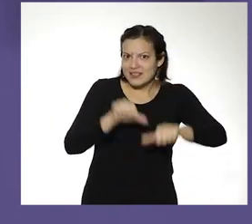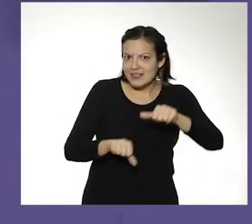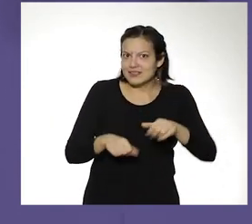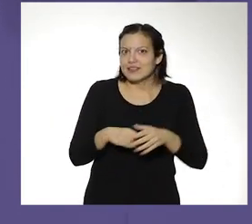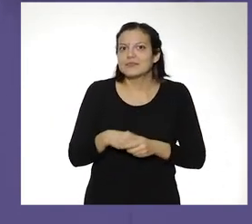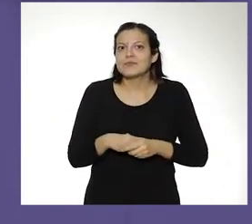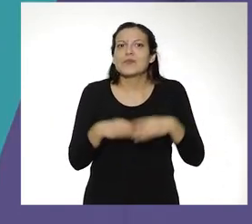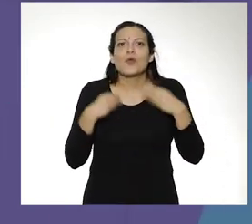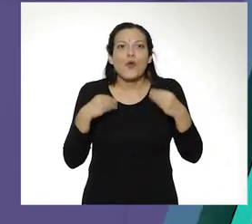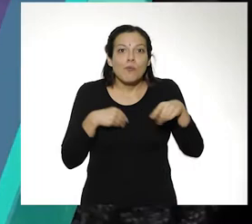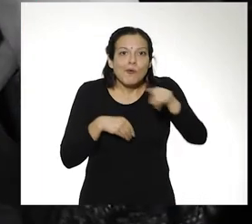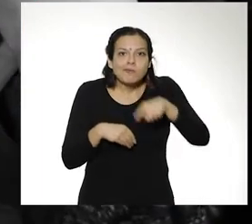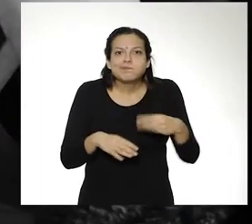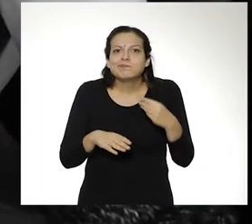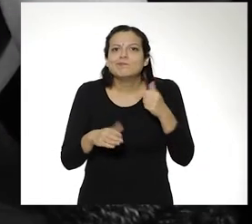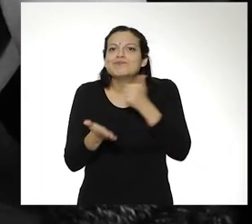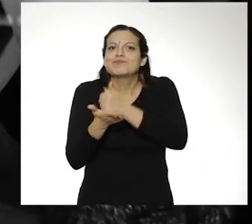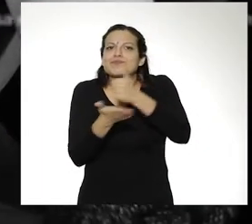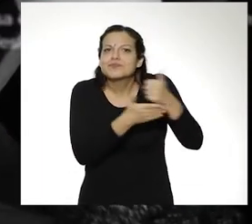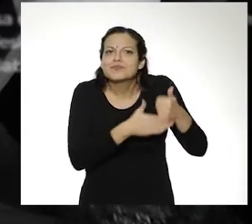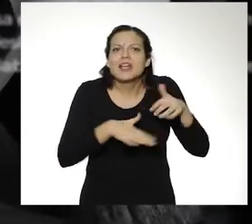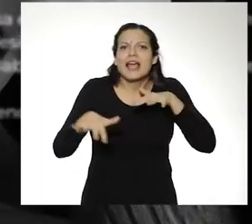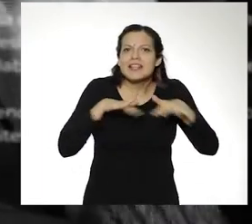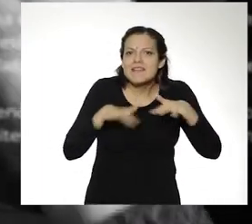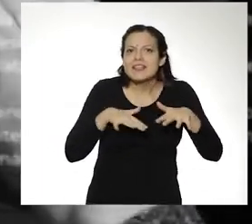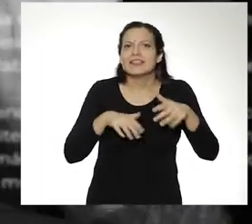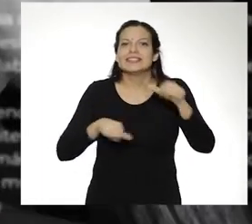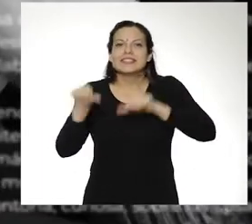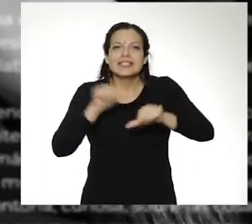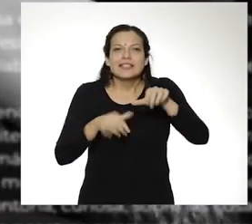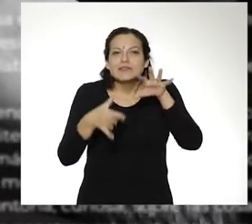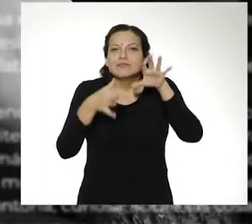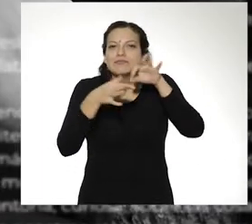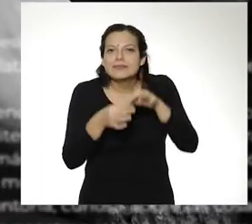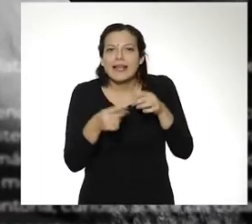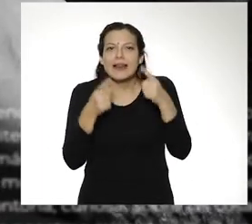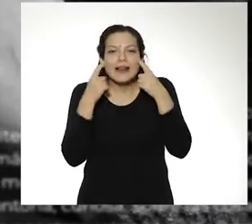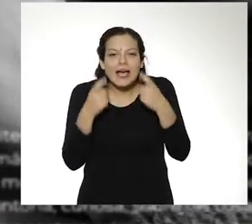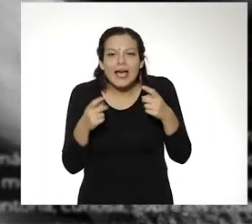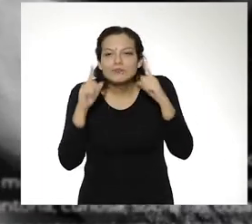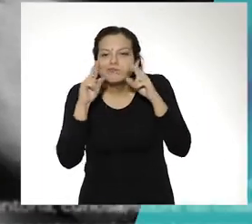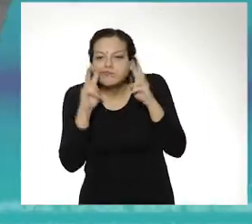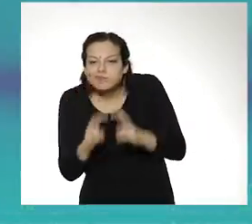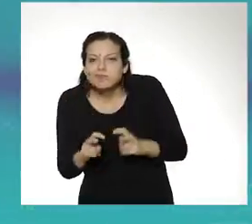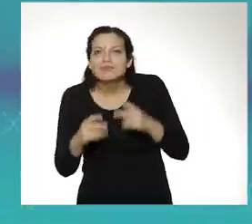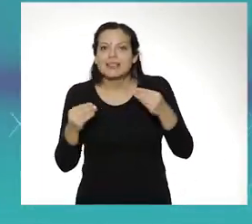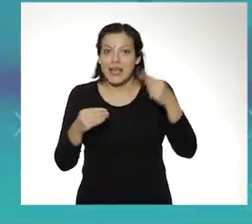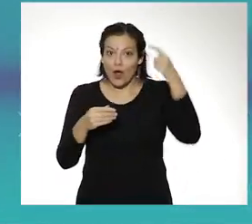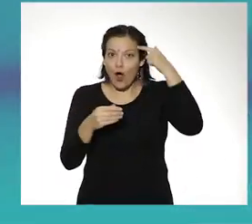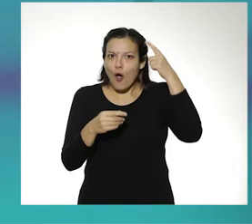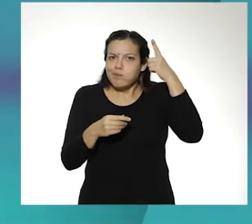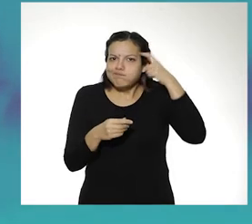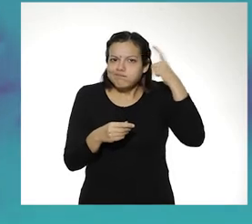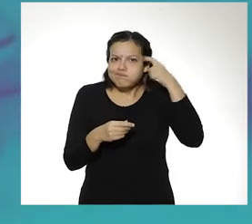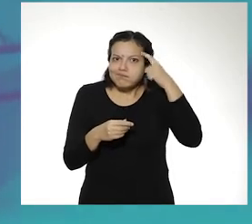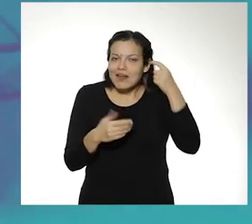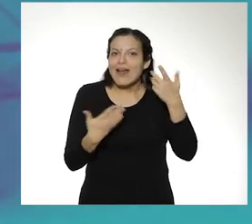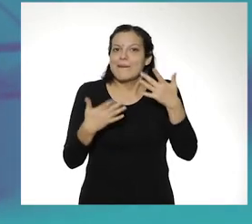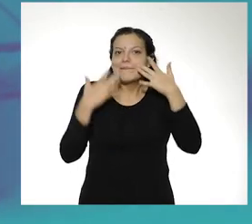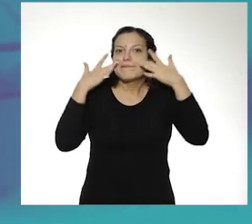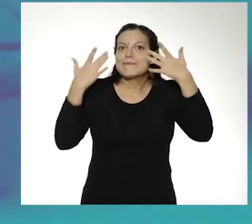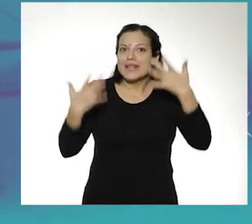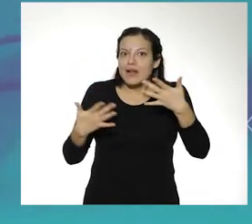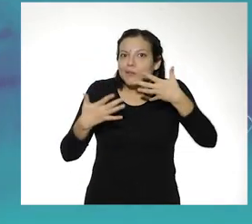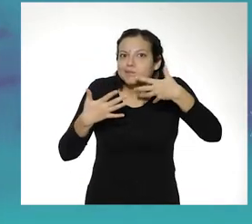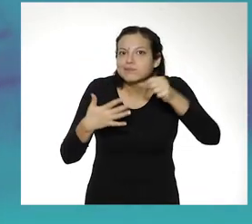Su participación en actividades de ciencias basadas en la indagación hace que estas capacidades cognitivas se vuelvan visibles y cuando se